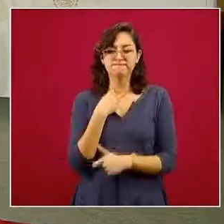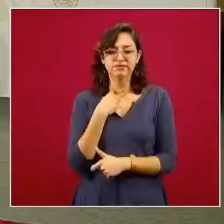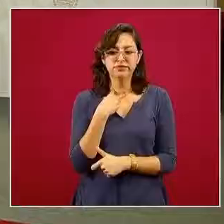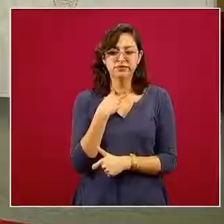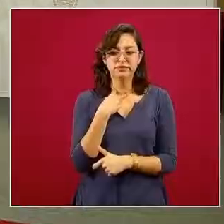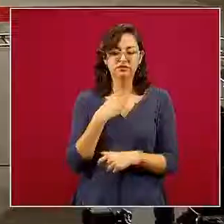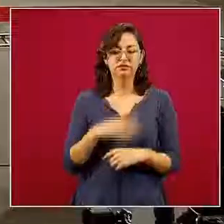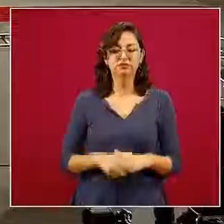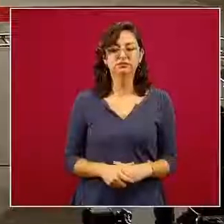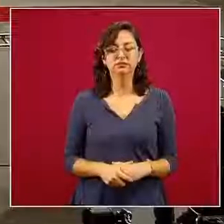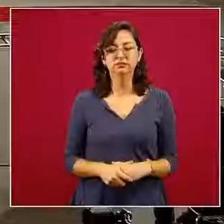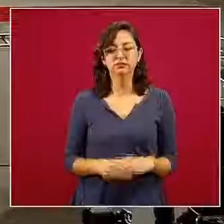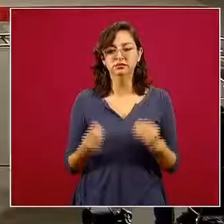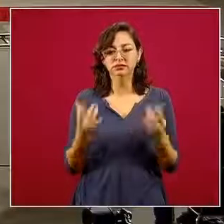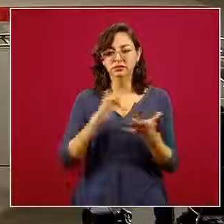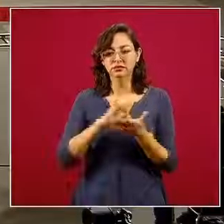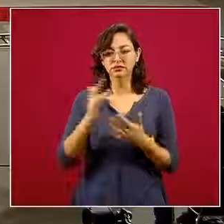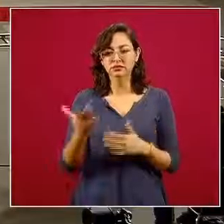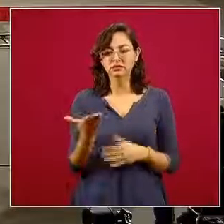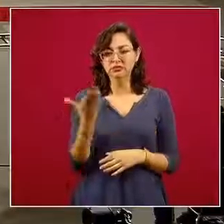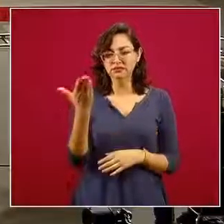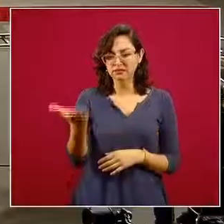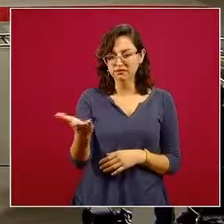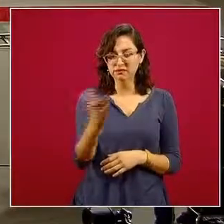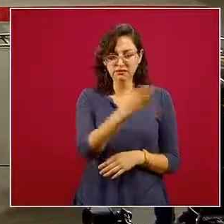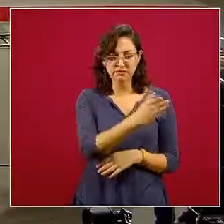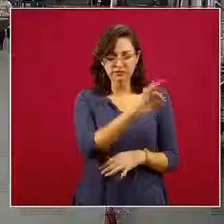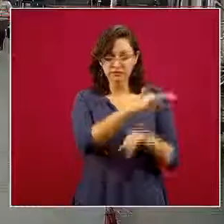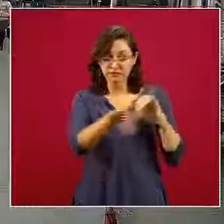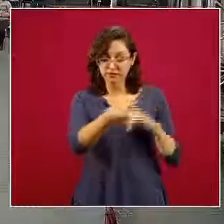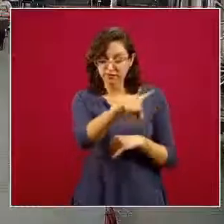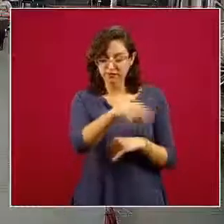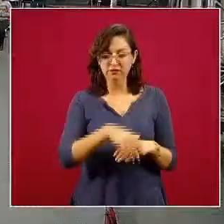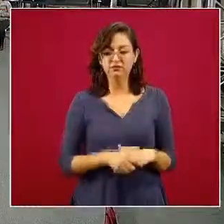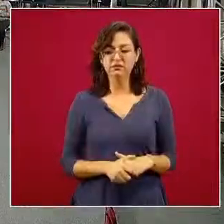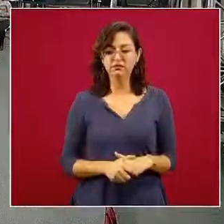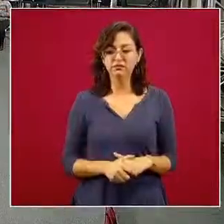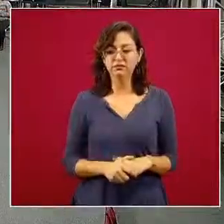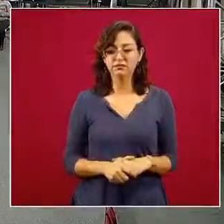limitados. Muchas gracias. Usted, por favor, y terminamos con usted.